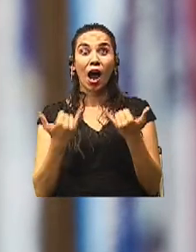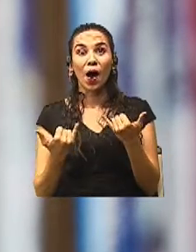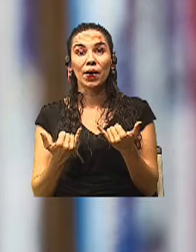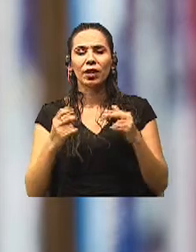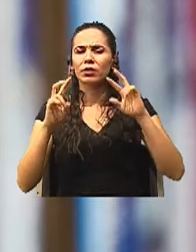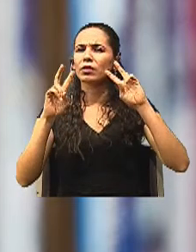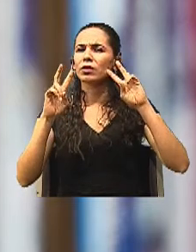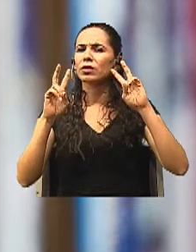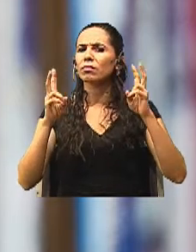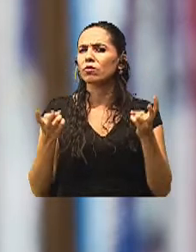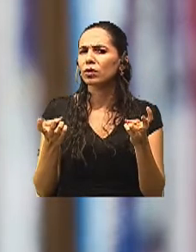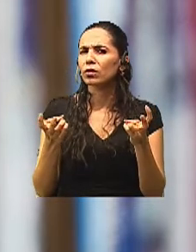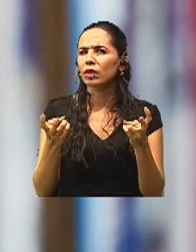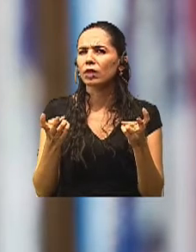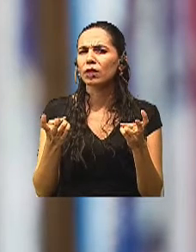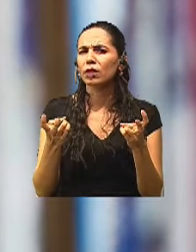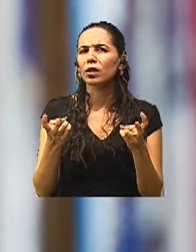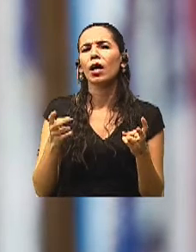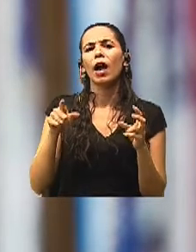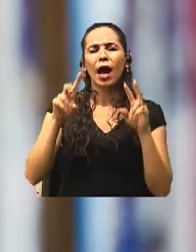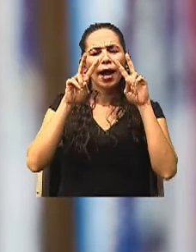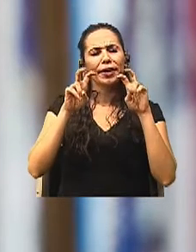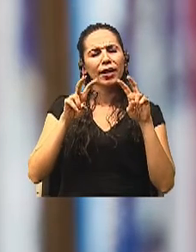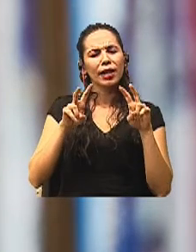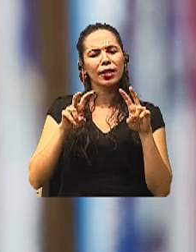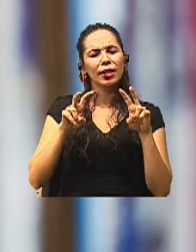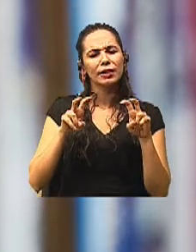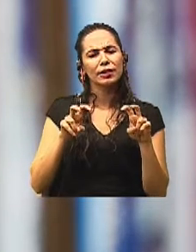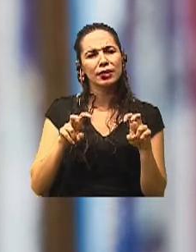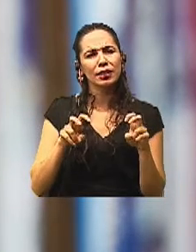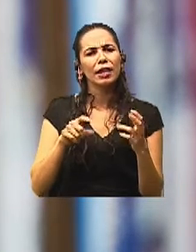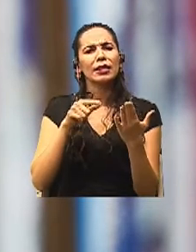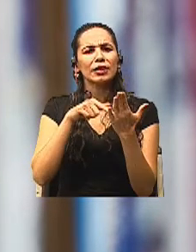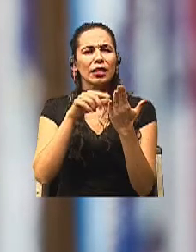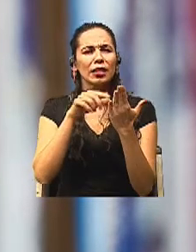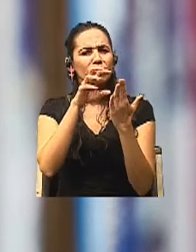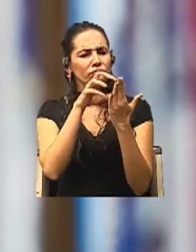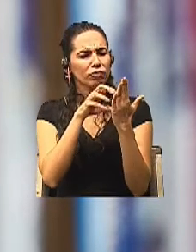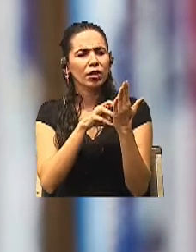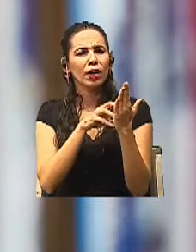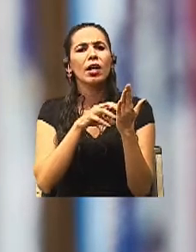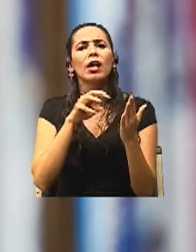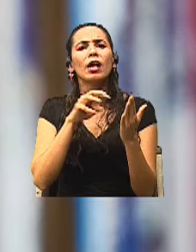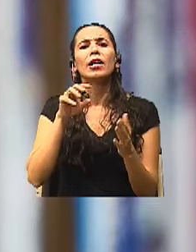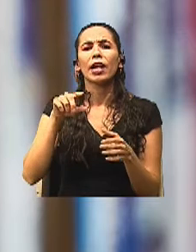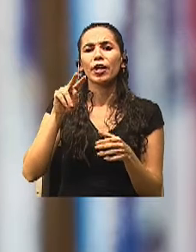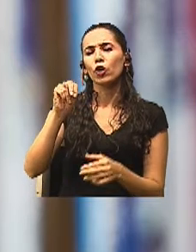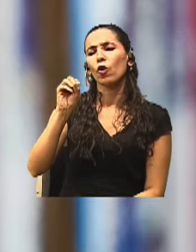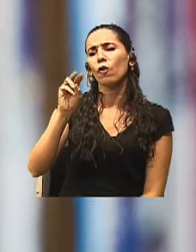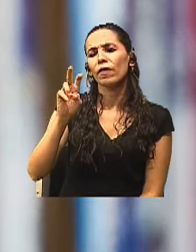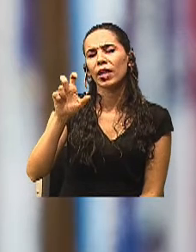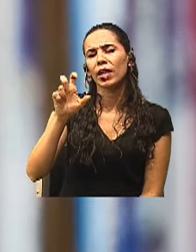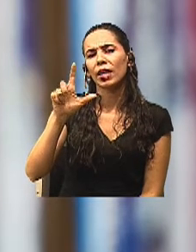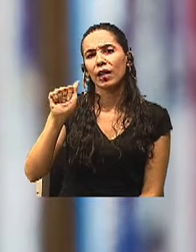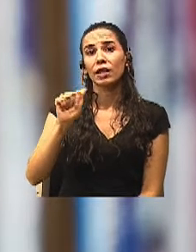tema son el análisis de textos literarios en la novela La Metamorfosis de Franz